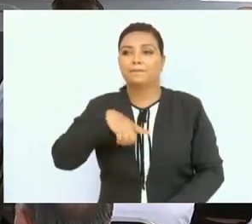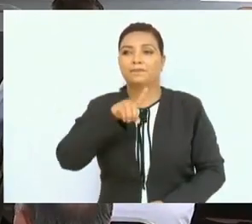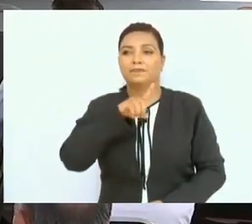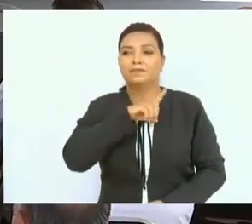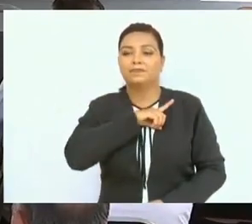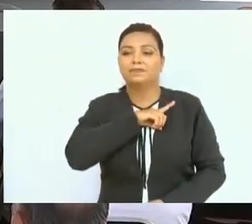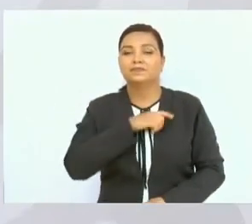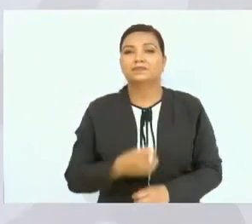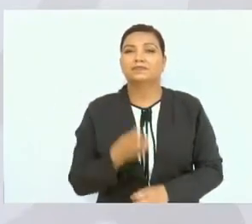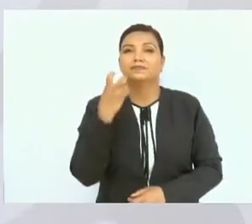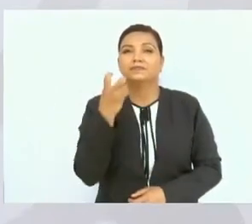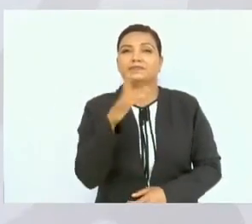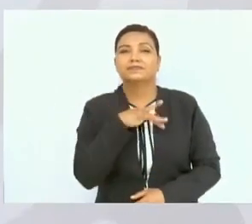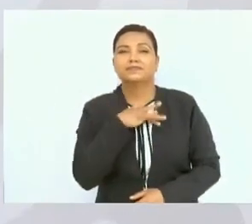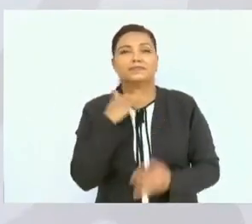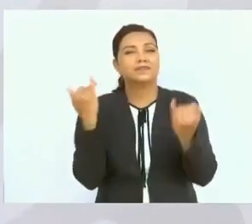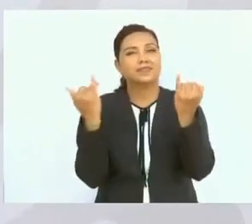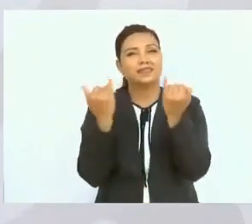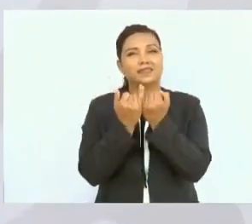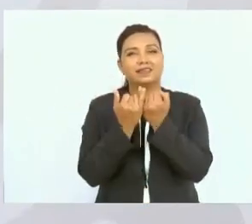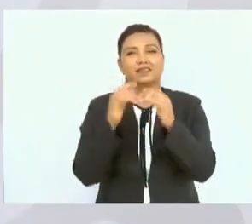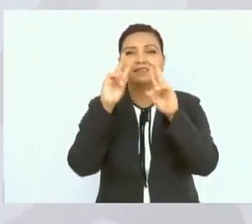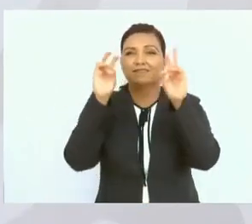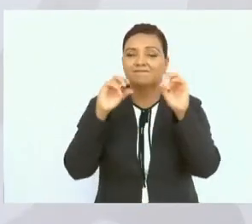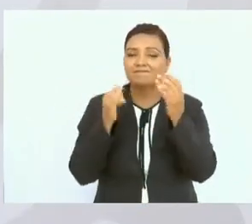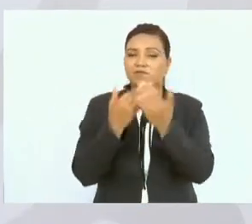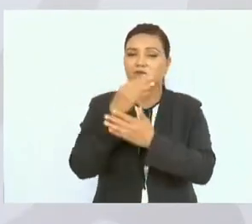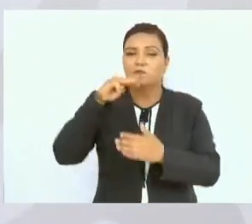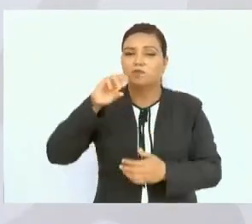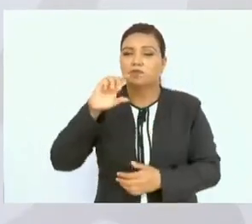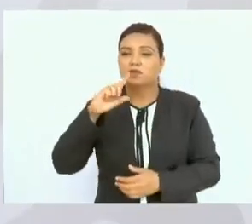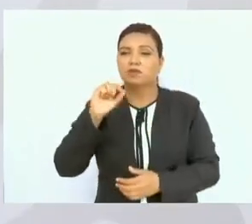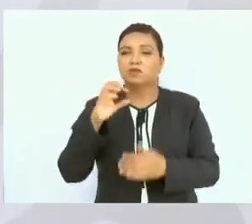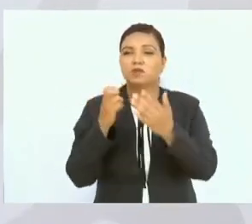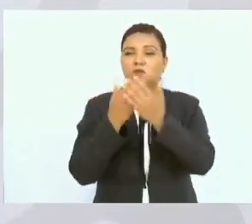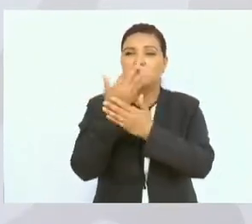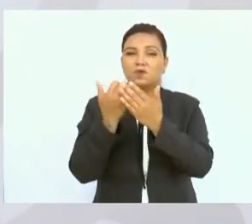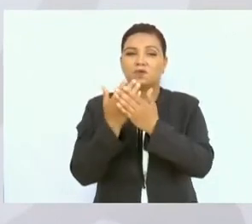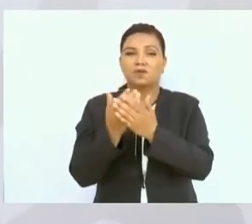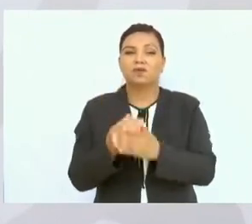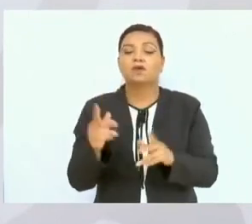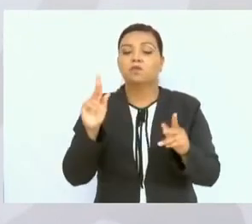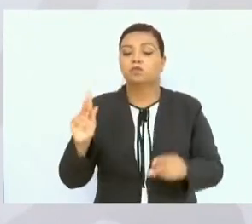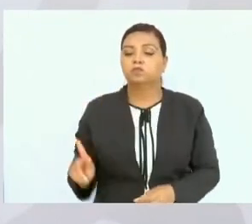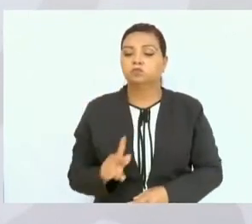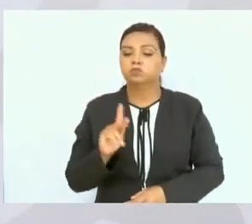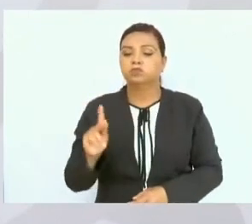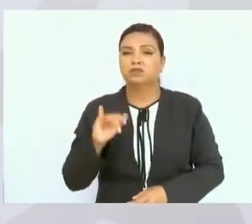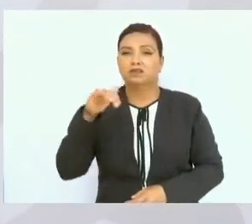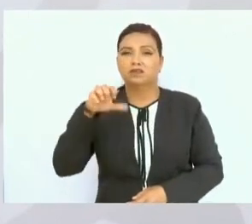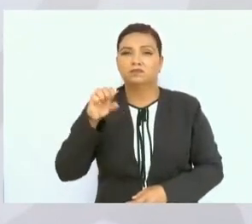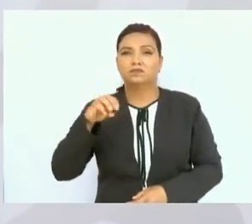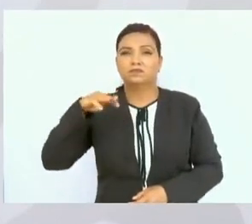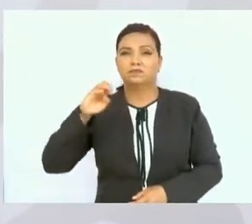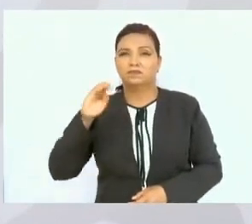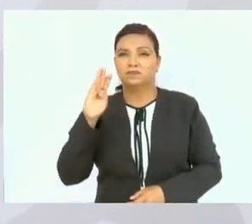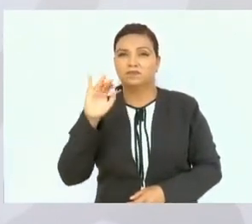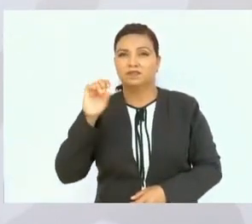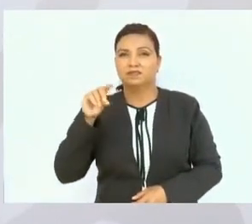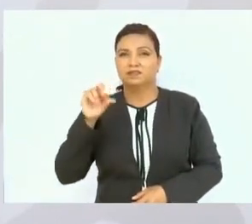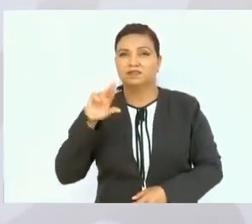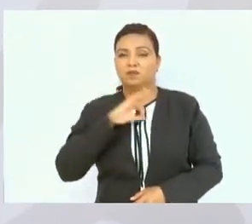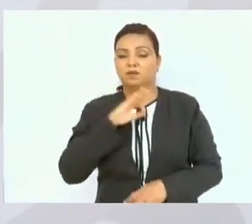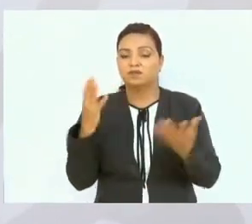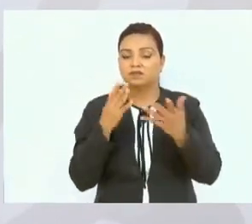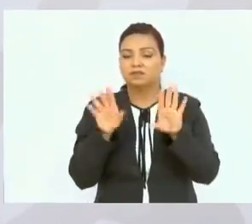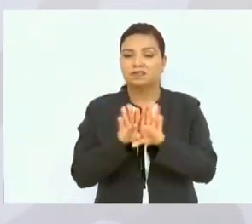en ese sentido, ese nuevo modelo, este nuevo órgano público descentralizado, el IMSS Bienestar, está llamado a